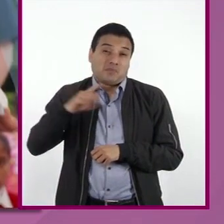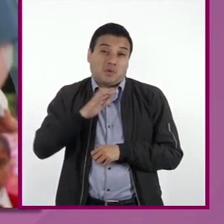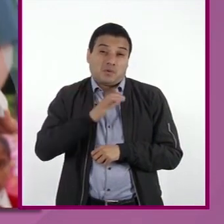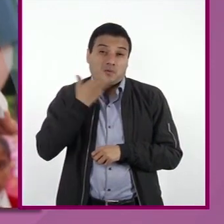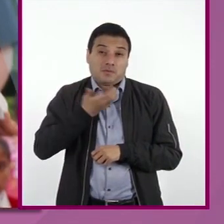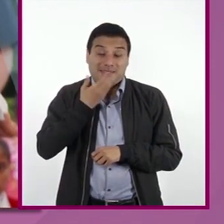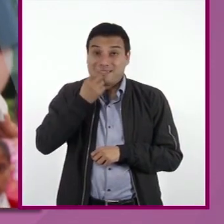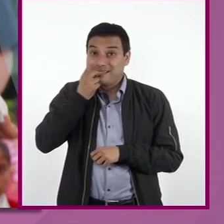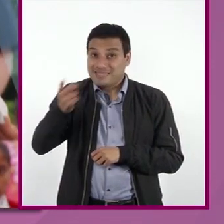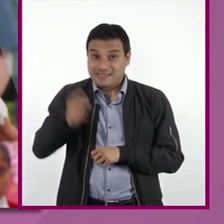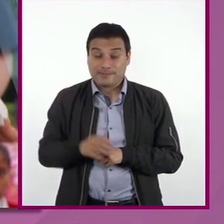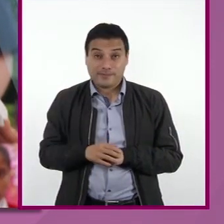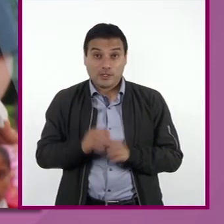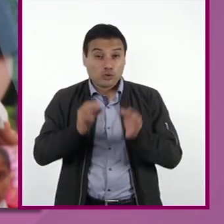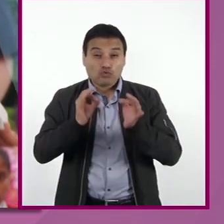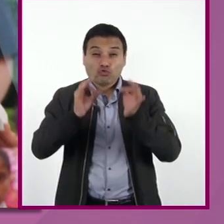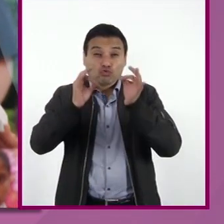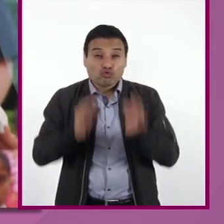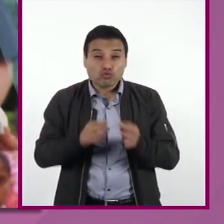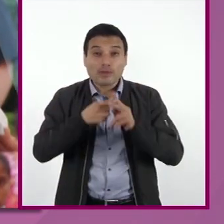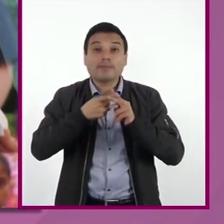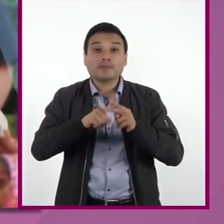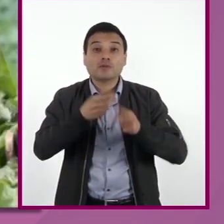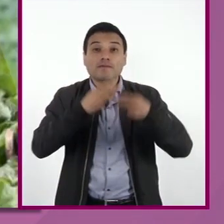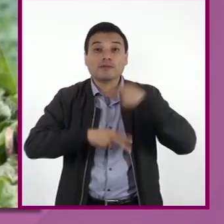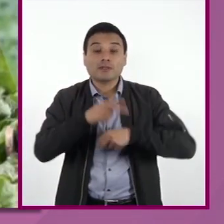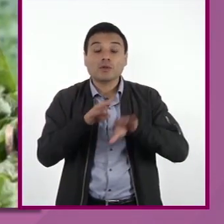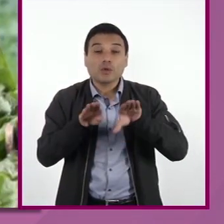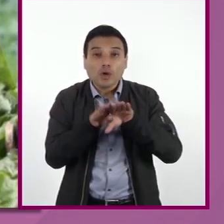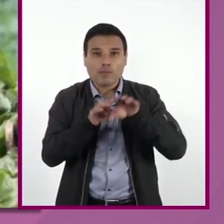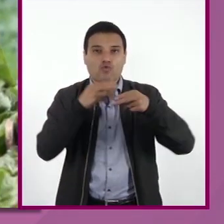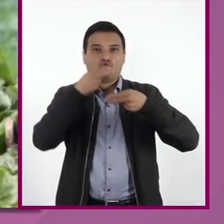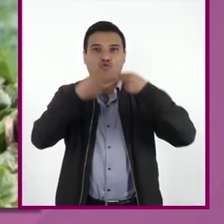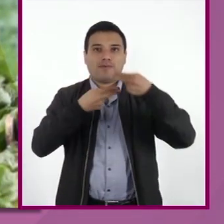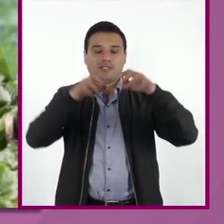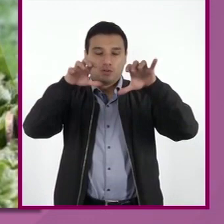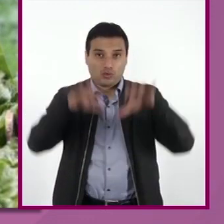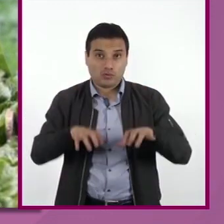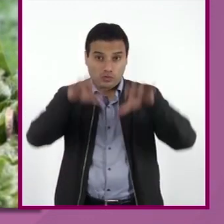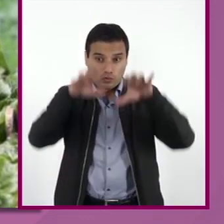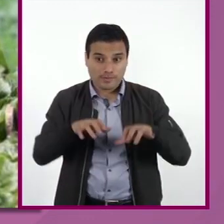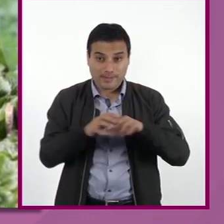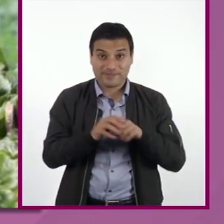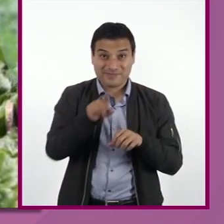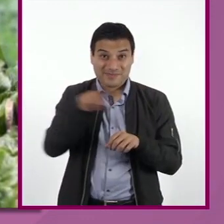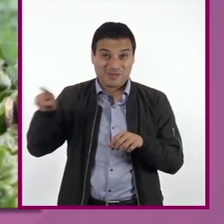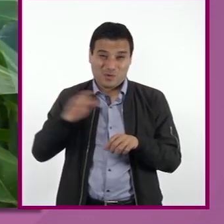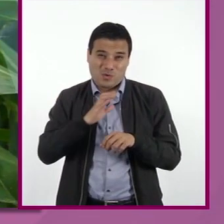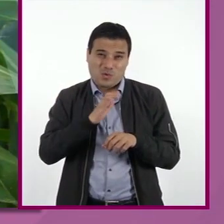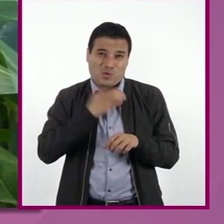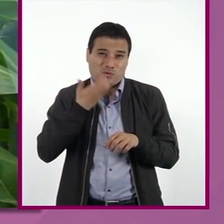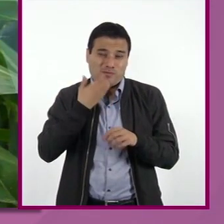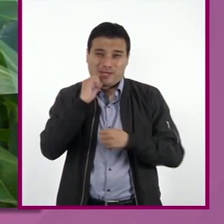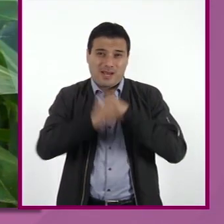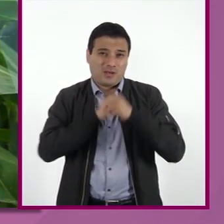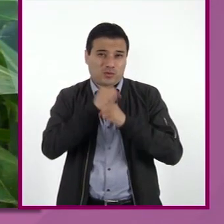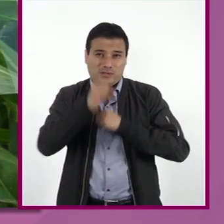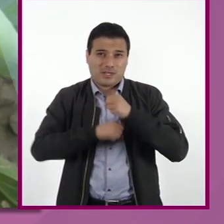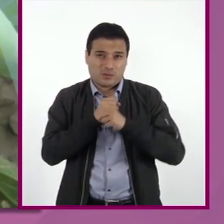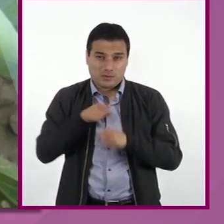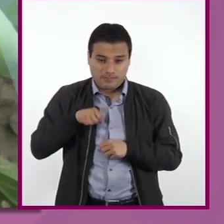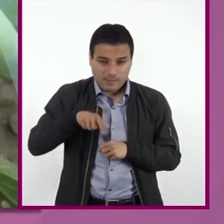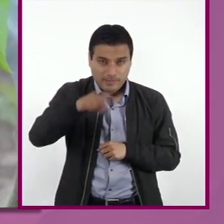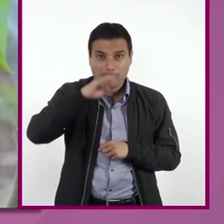pueblo mixteco se originó de las nubes o de la lluvia. Ellos se han dedicado desde hace mucho tiempo a la siembra de